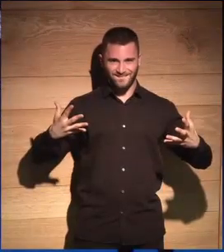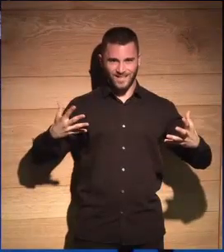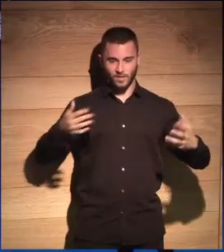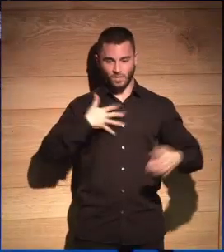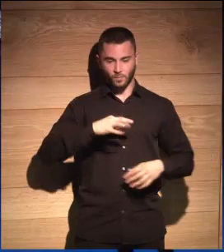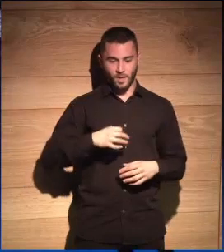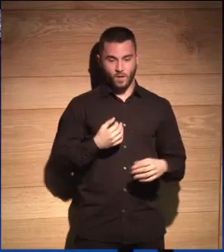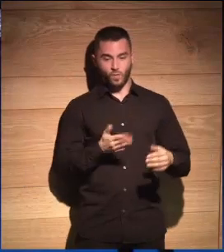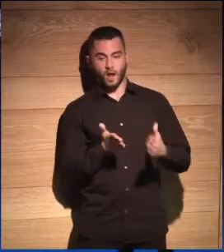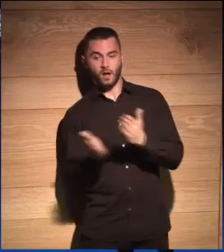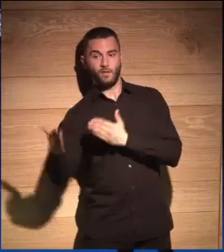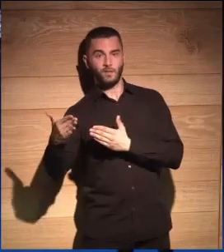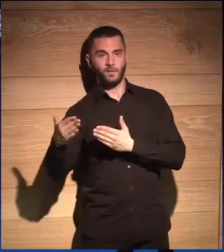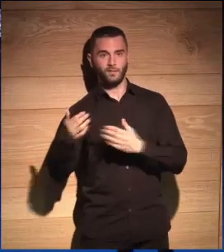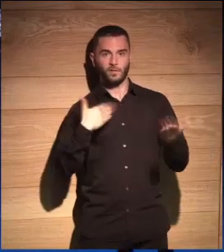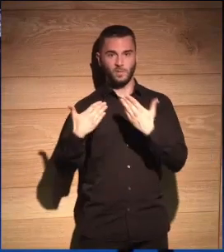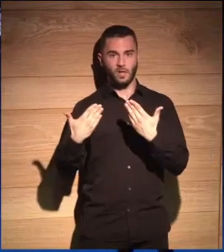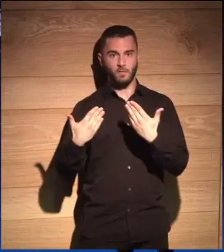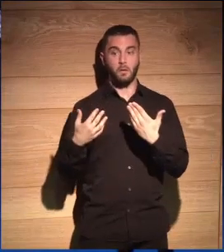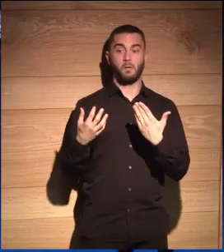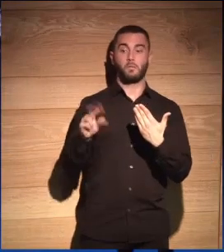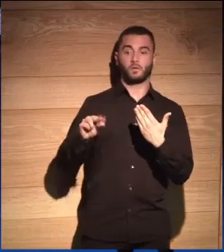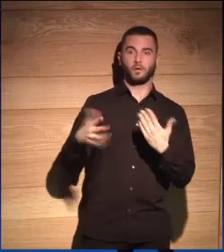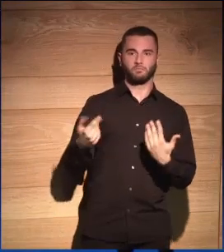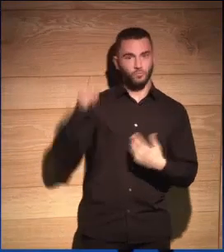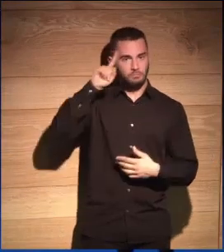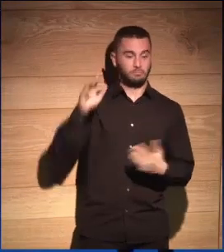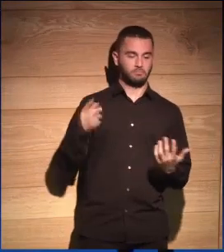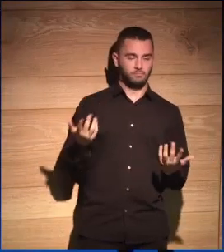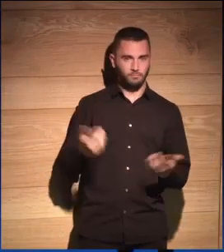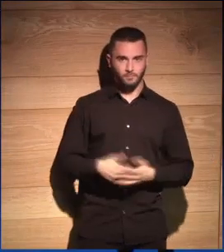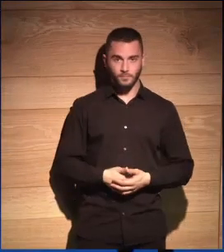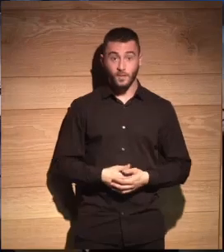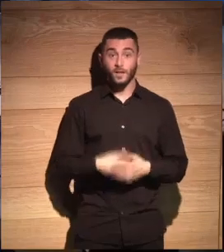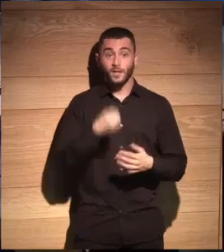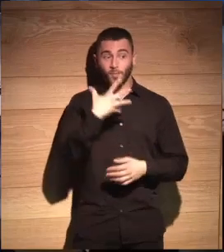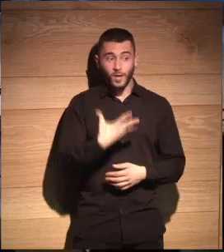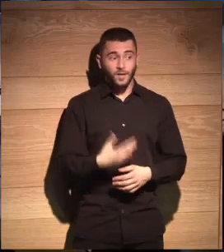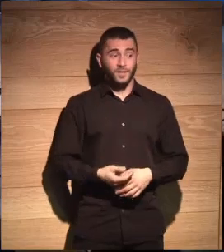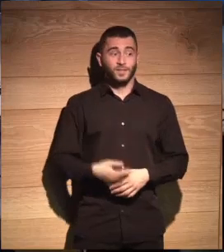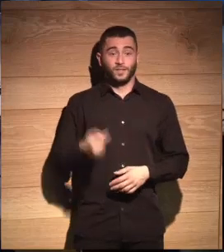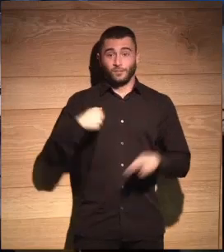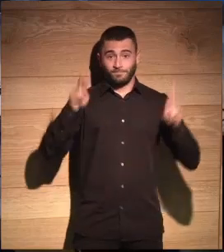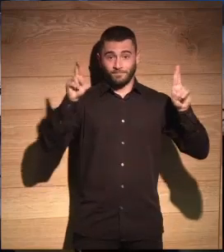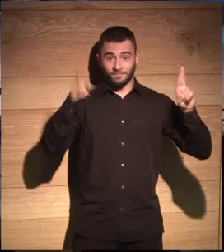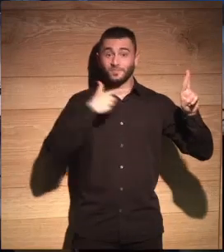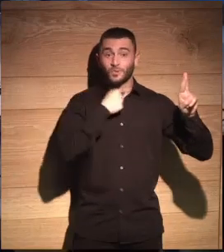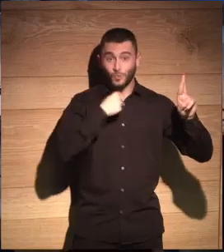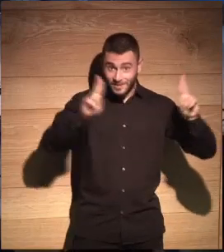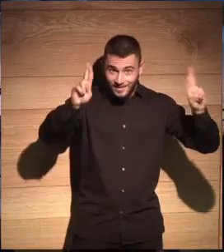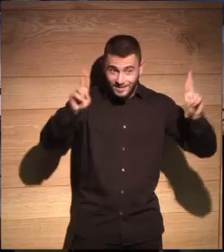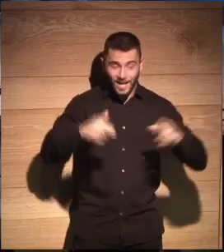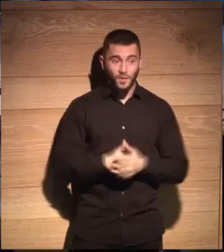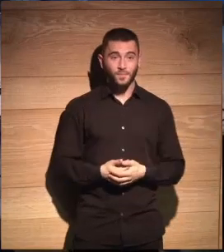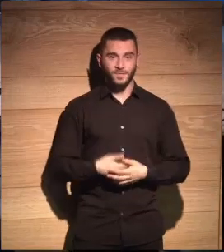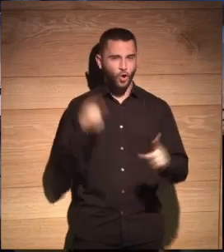de conversación que dices, hostia, esto no lo había... Pero... Pues nada, espero que os haya gustado y nada, que nos toques ahí, aunque sea